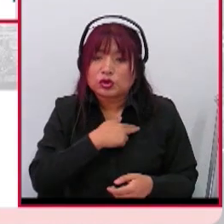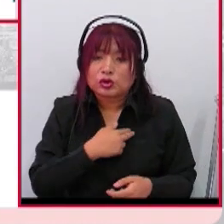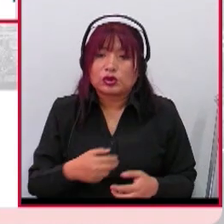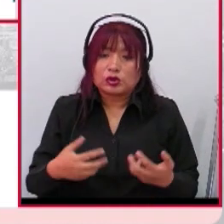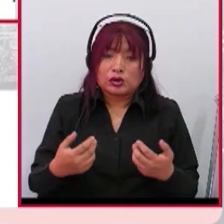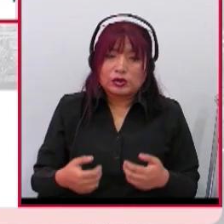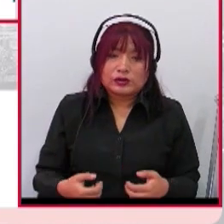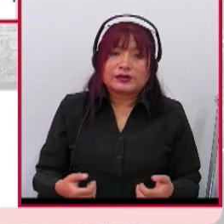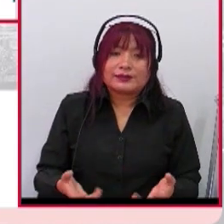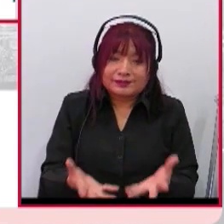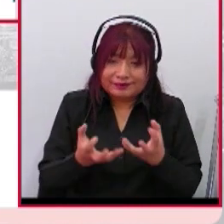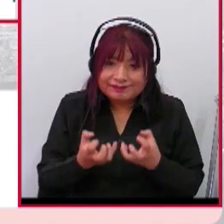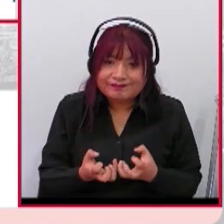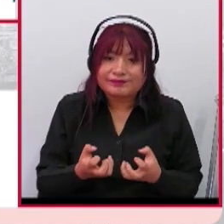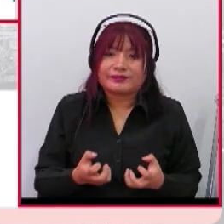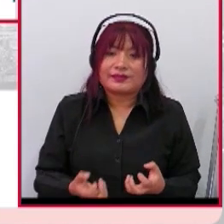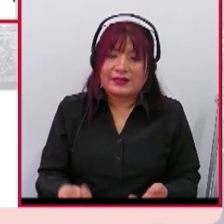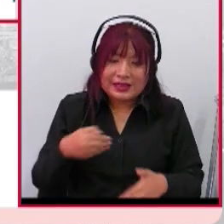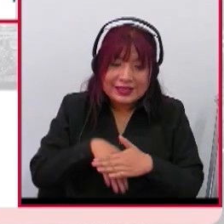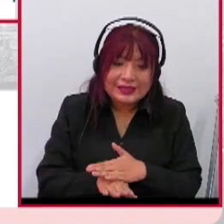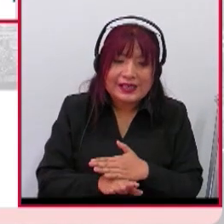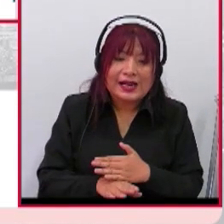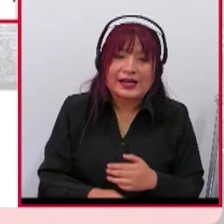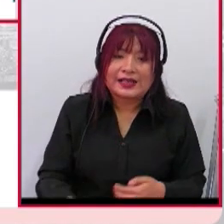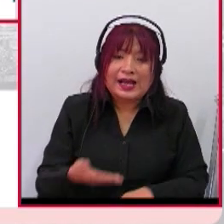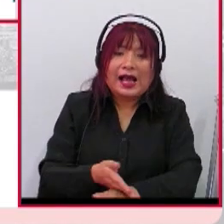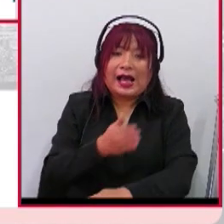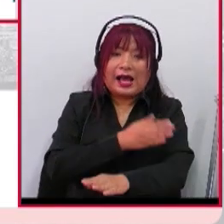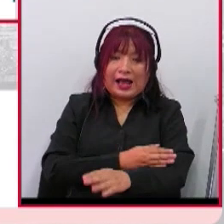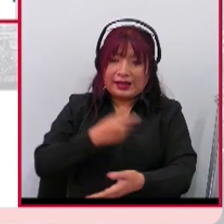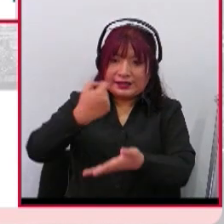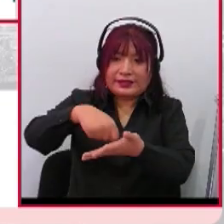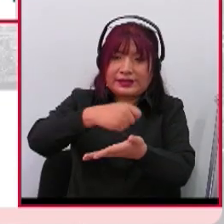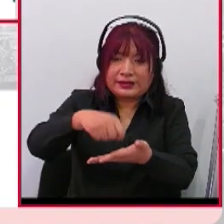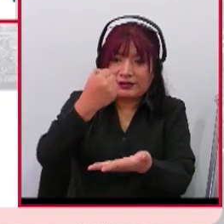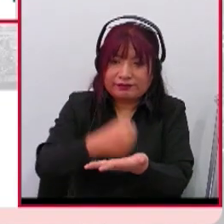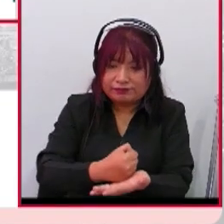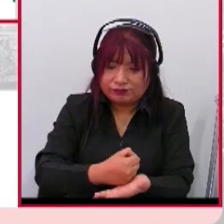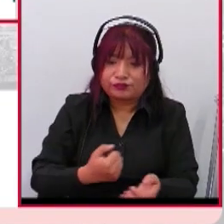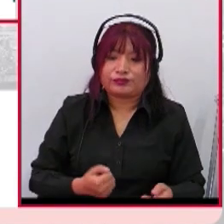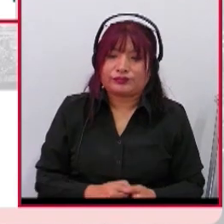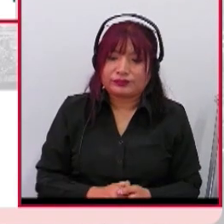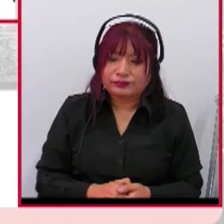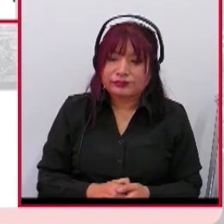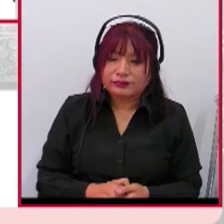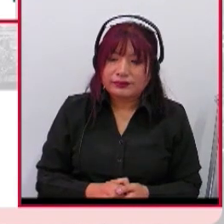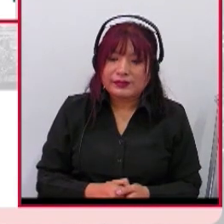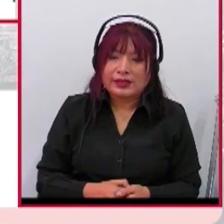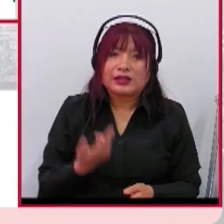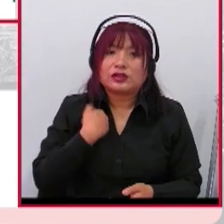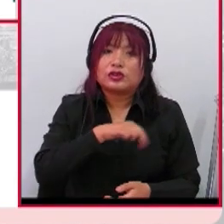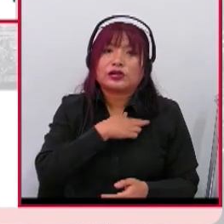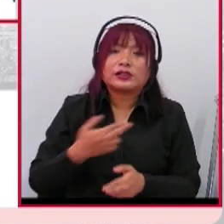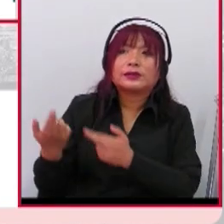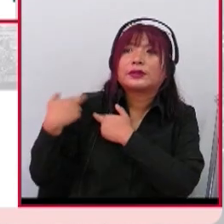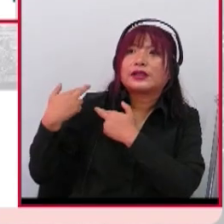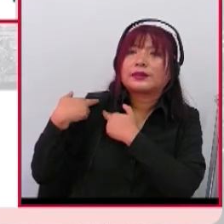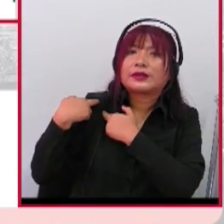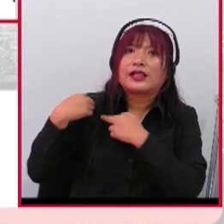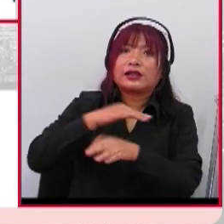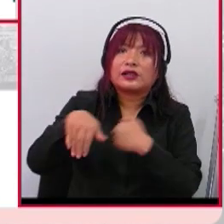precomisionamiento. En el precomisionamiento hicimos la transferencia, nos hicimos cargo de todas las pruebas